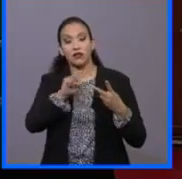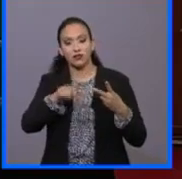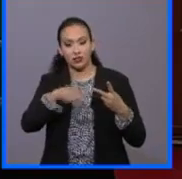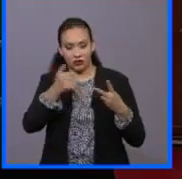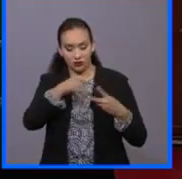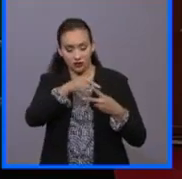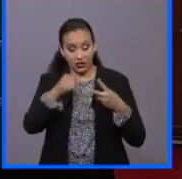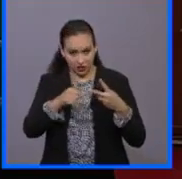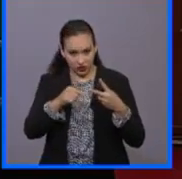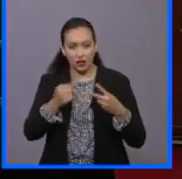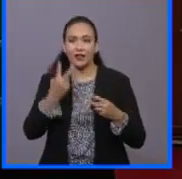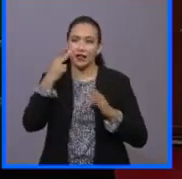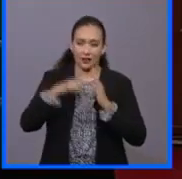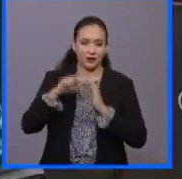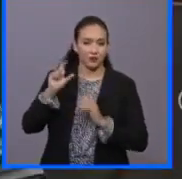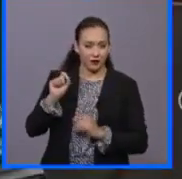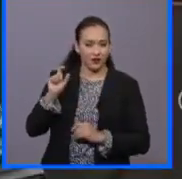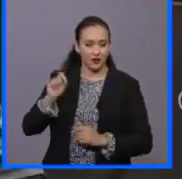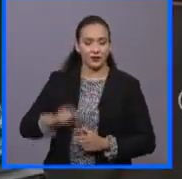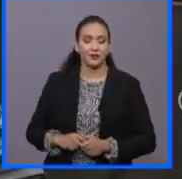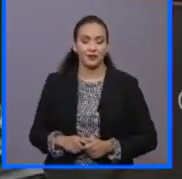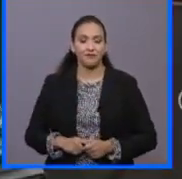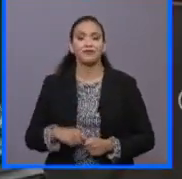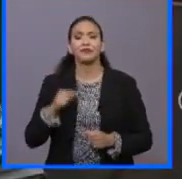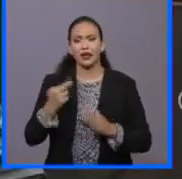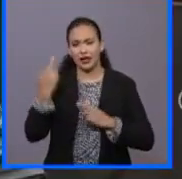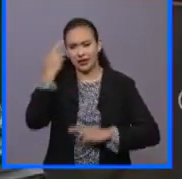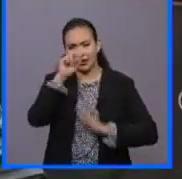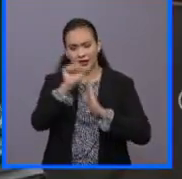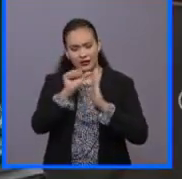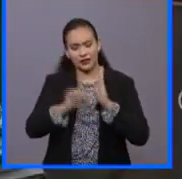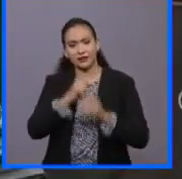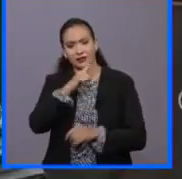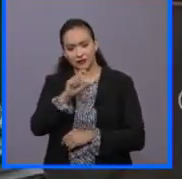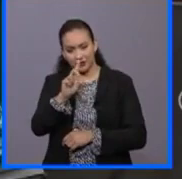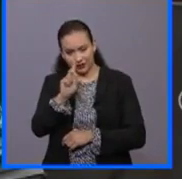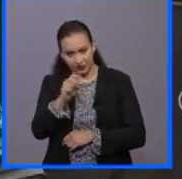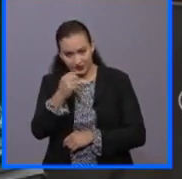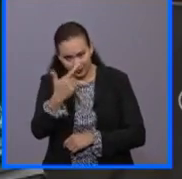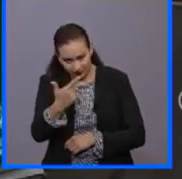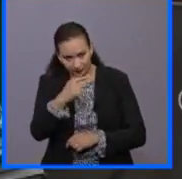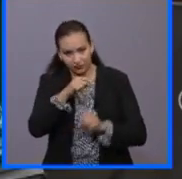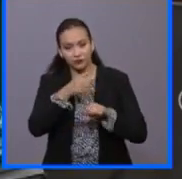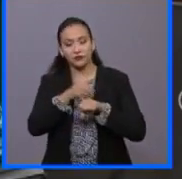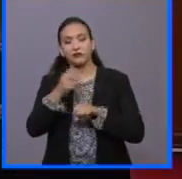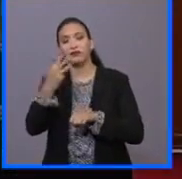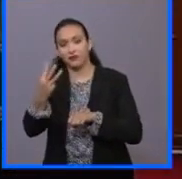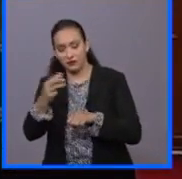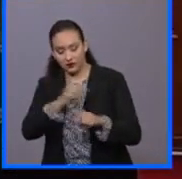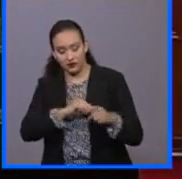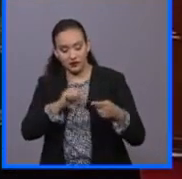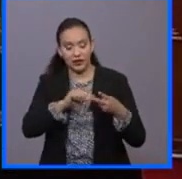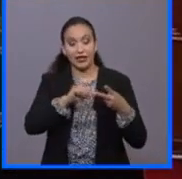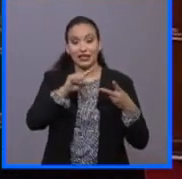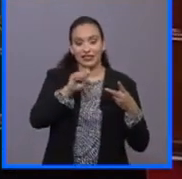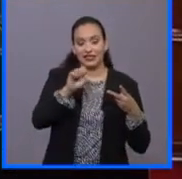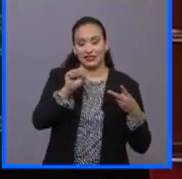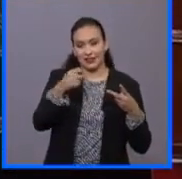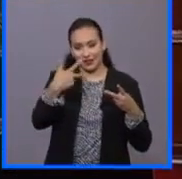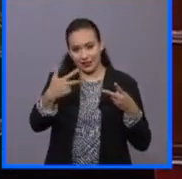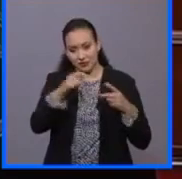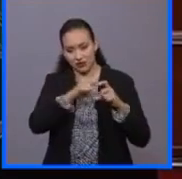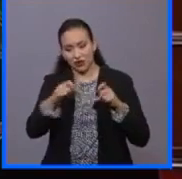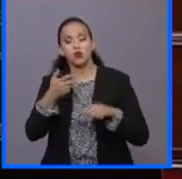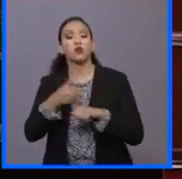211, ambas de 2020, en la que invalidó los artículos 137, fracción tercera, y